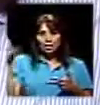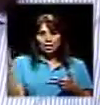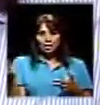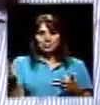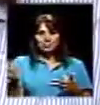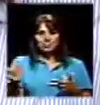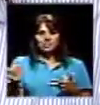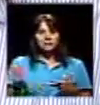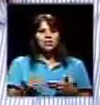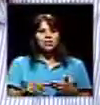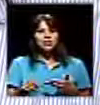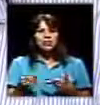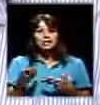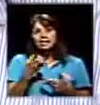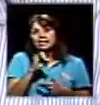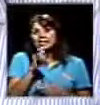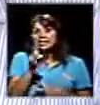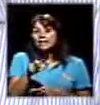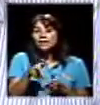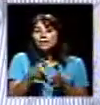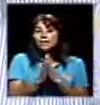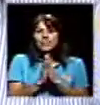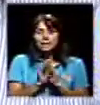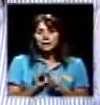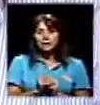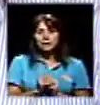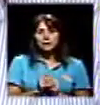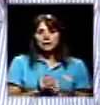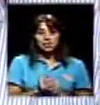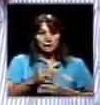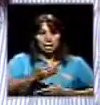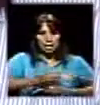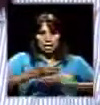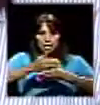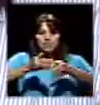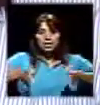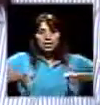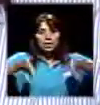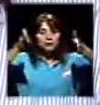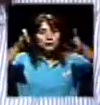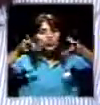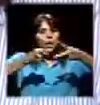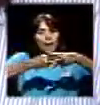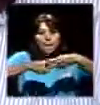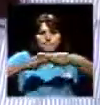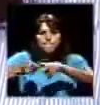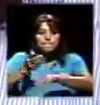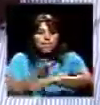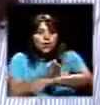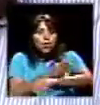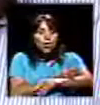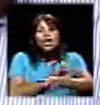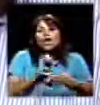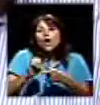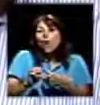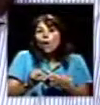pedir que se mejore en infraestructura o que se mejore en